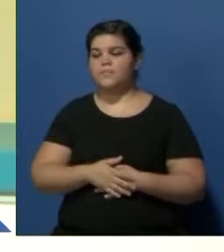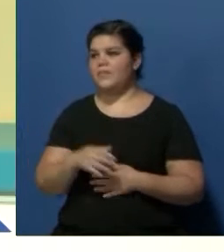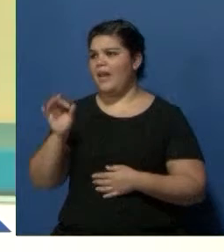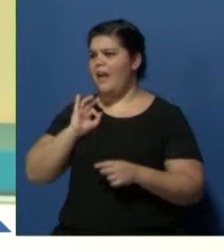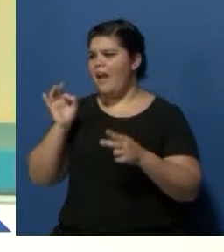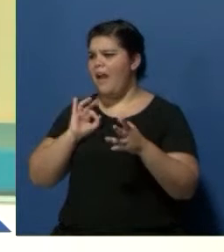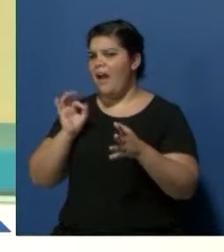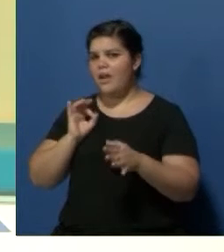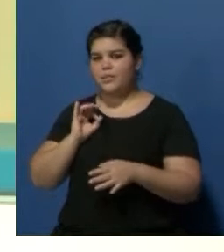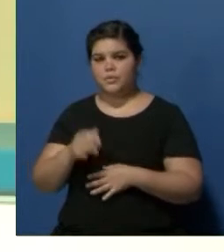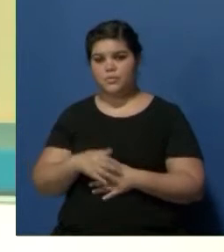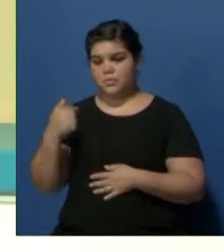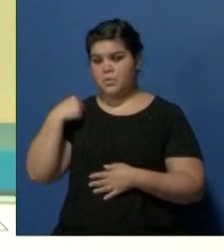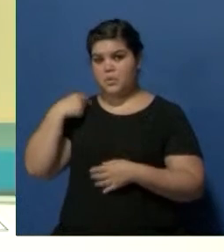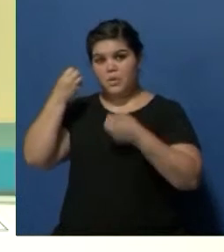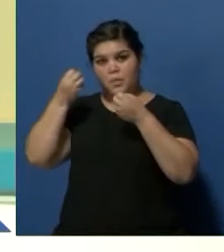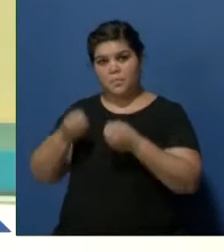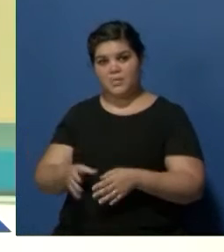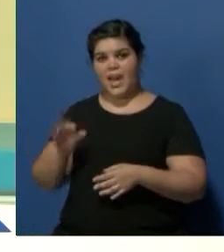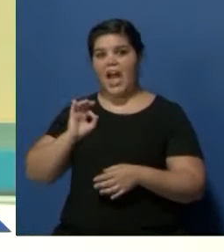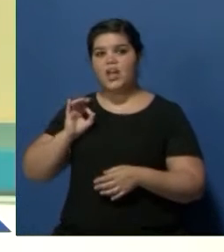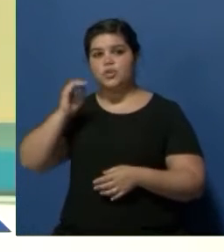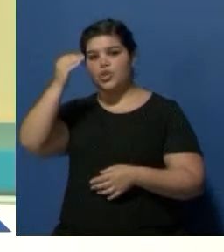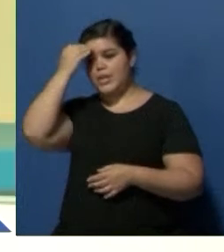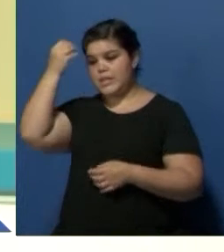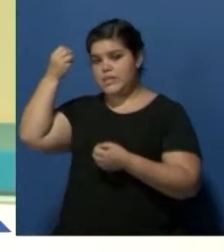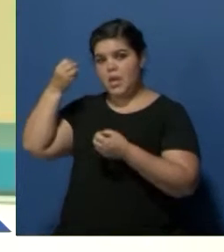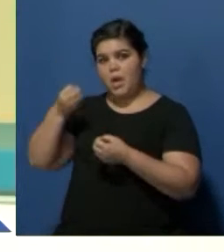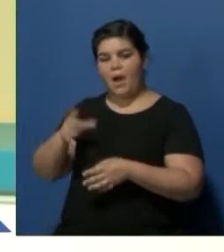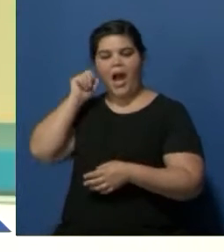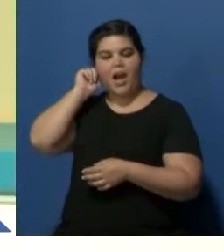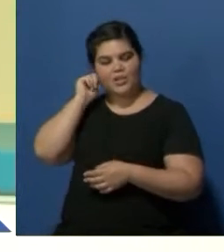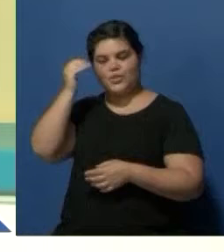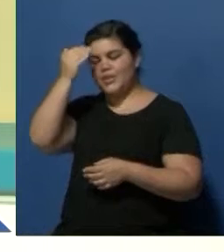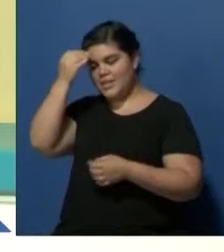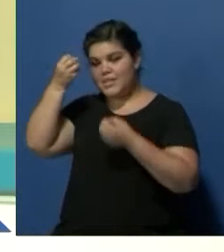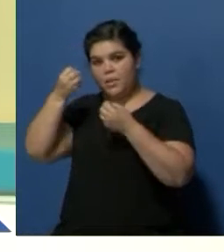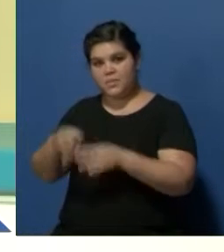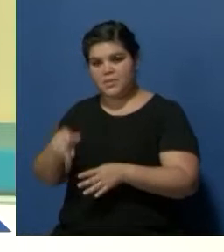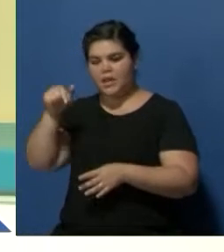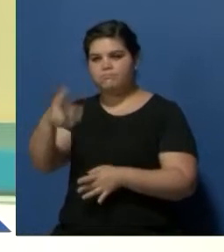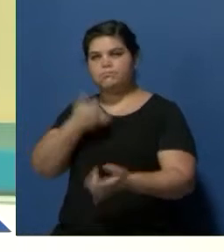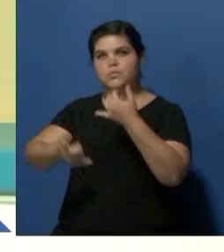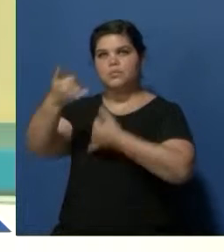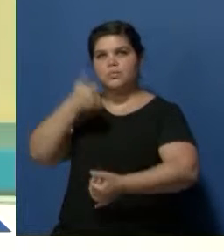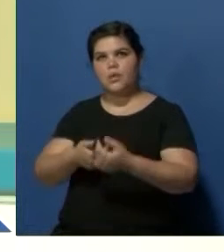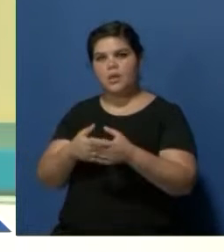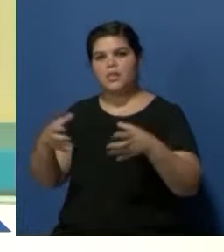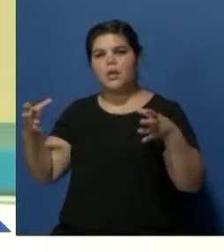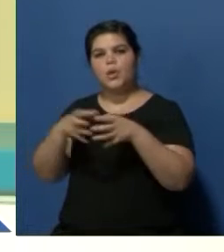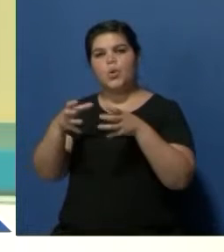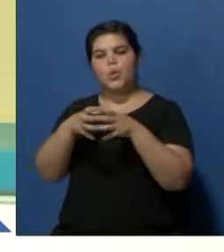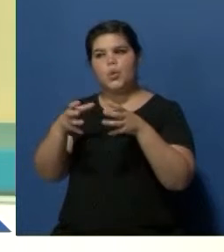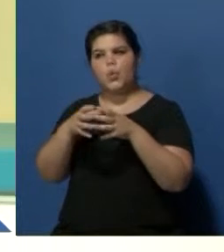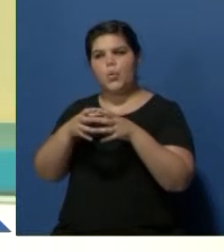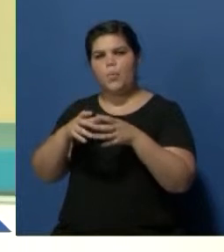años. Desde que yo arranqué con 15 años en la universidad, me hablaban del equipo histórico que salió campeón